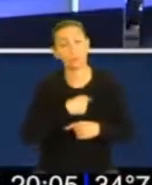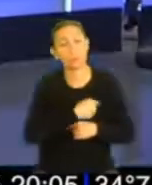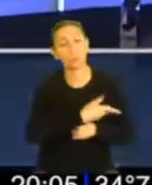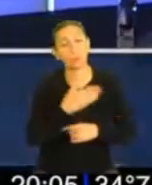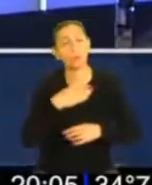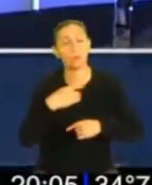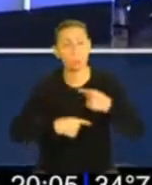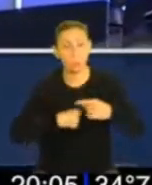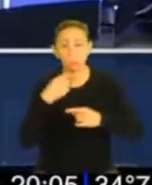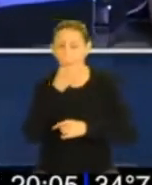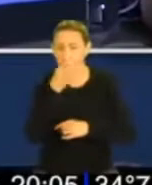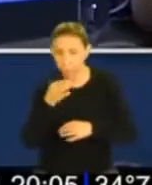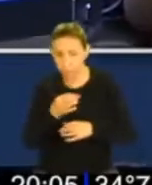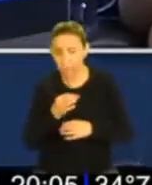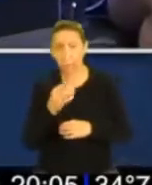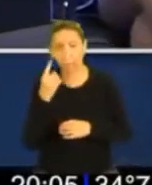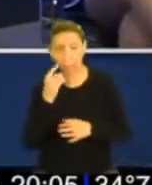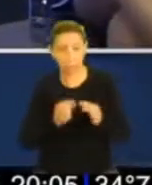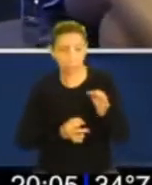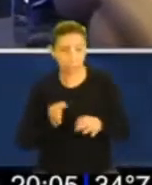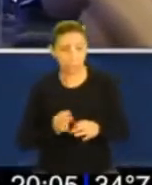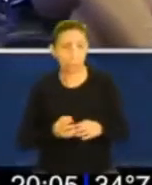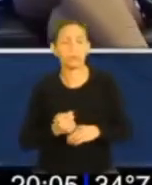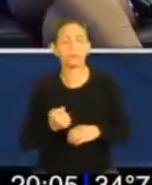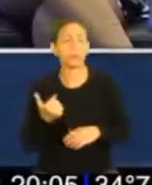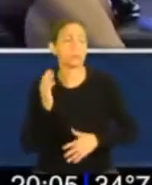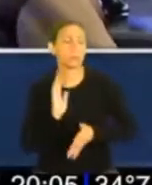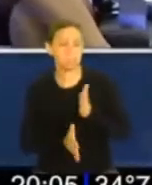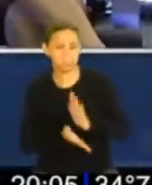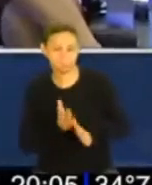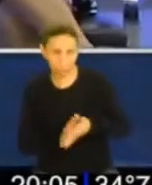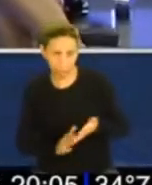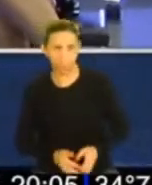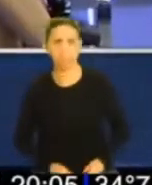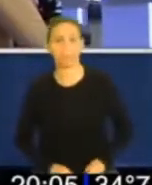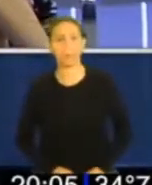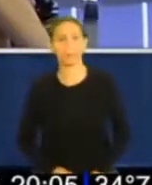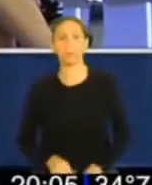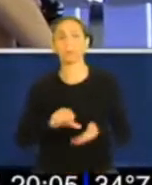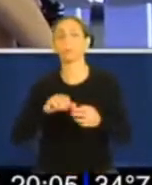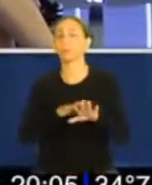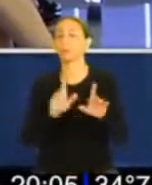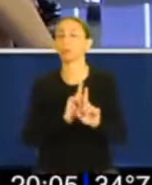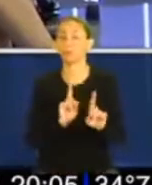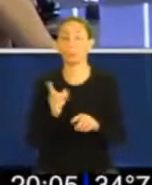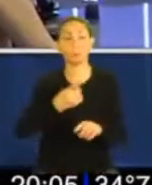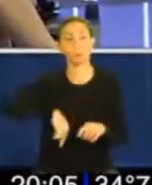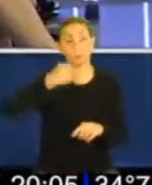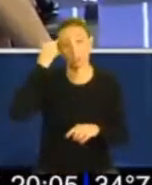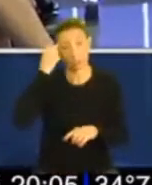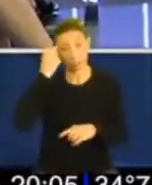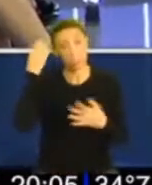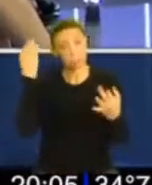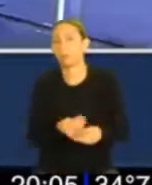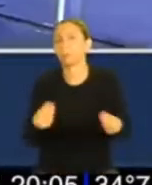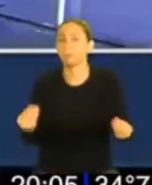continúe hisopándose, realizando las pruebas, son muy accesibles, es gratuito, cosa que no ocurre en todos los lugares y para nosotros es de